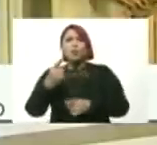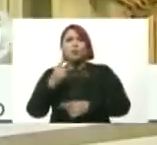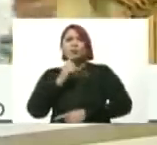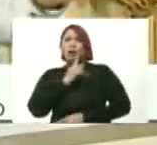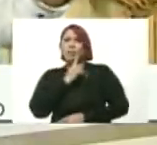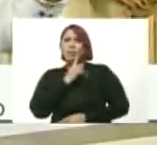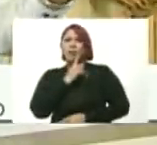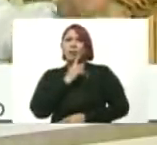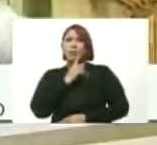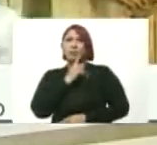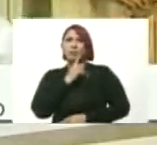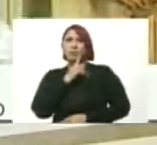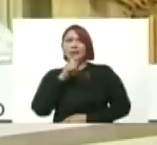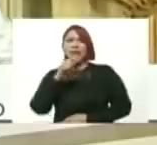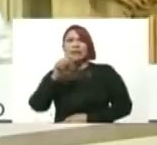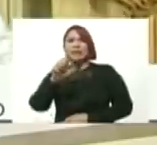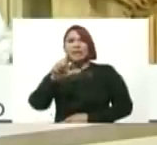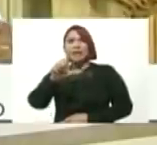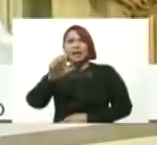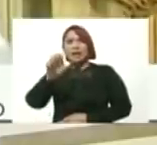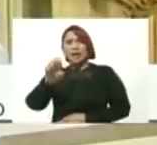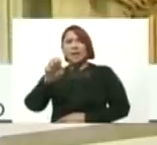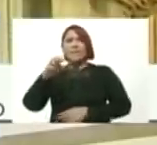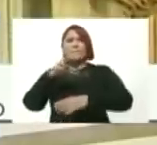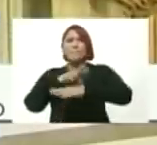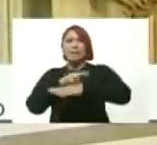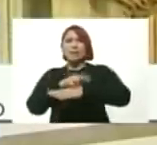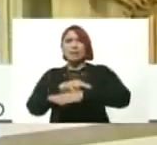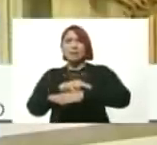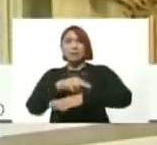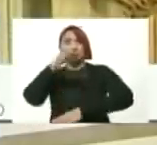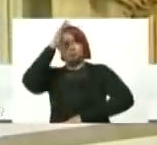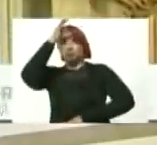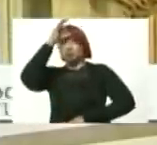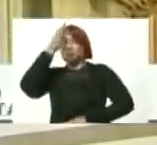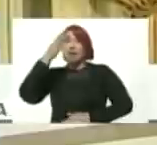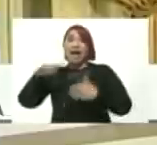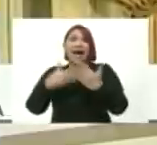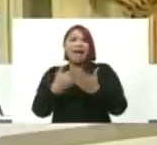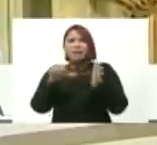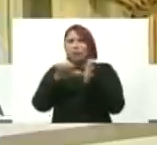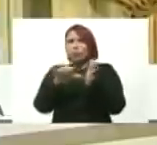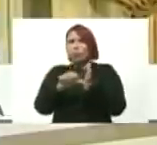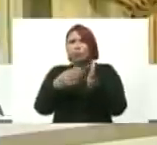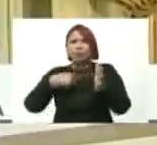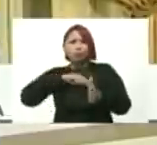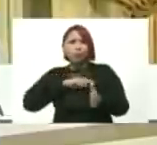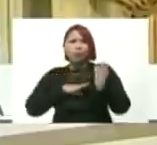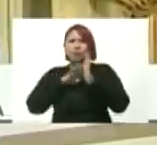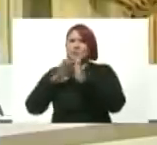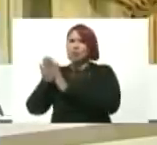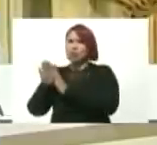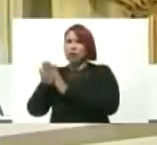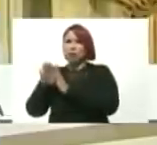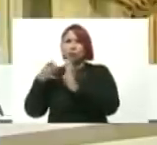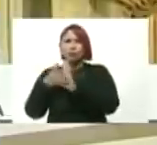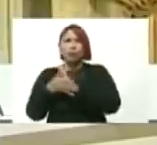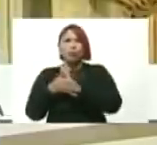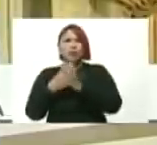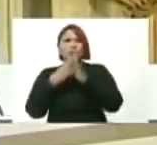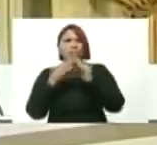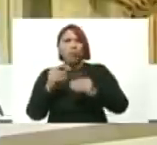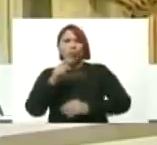se pierde de vista la telemedicina no sé hasta donde nosotros hemos desarrollado la telemedicina en todo su nivel